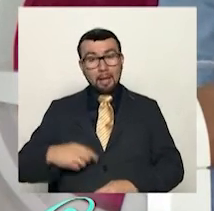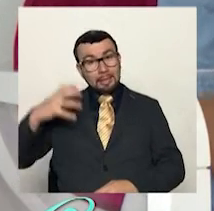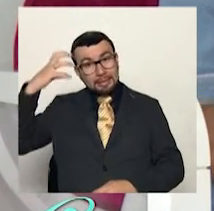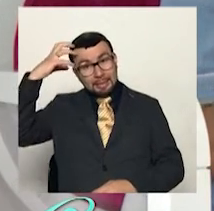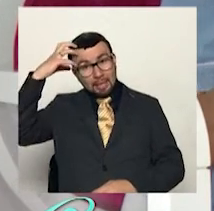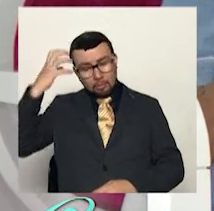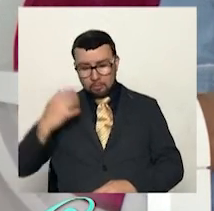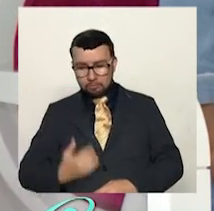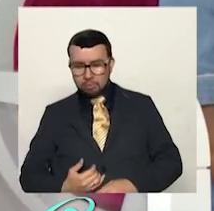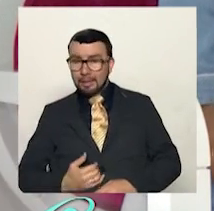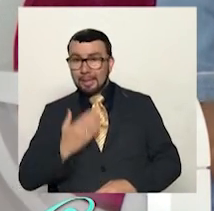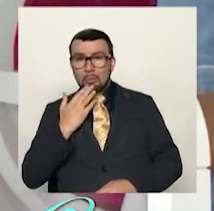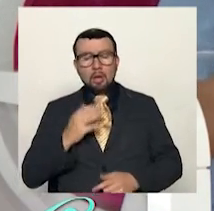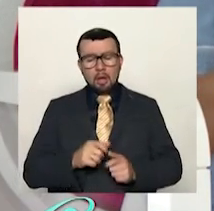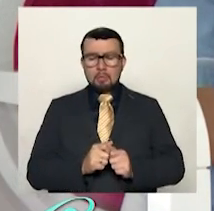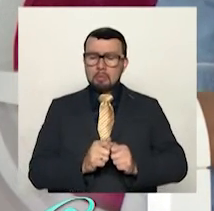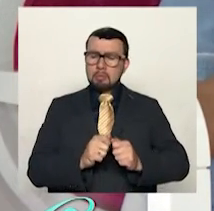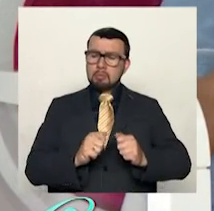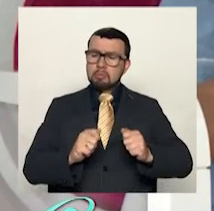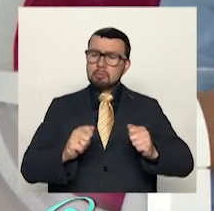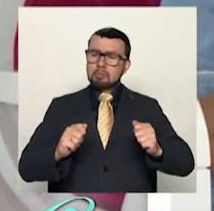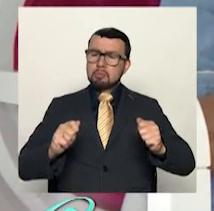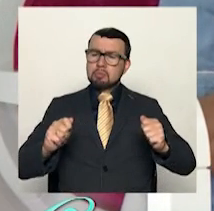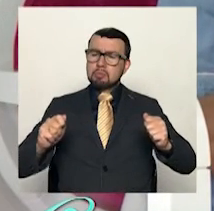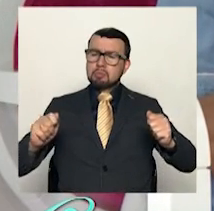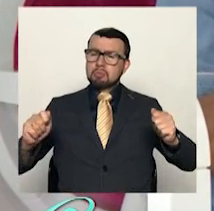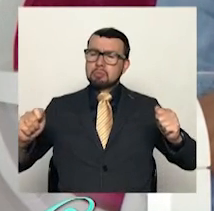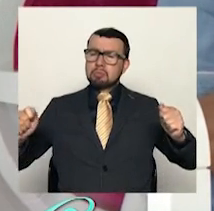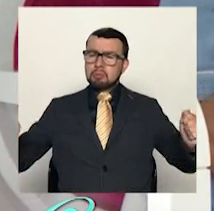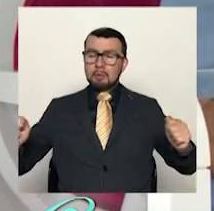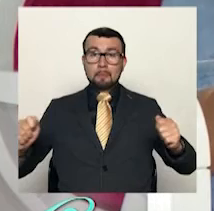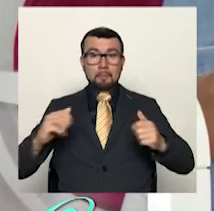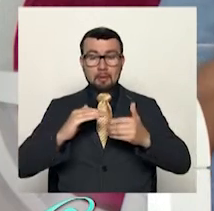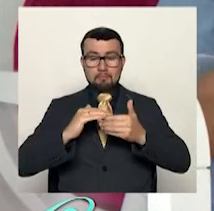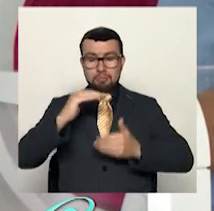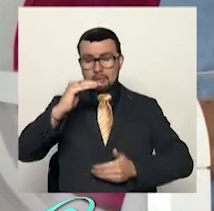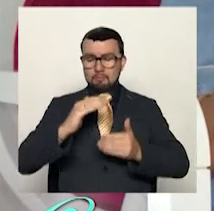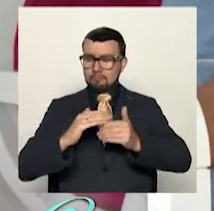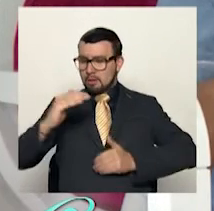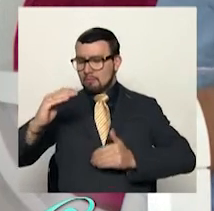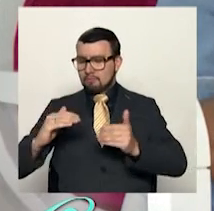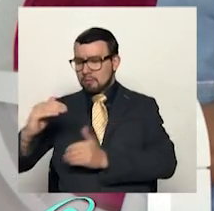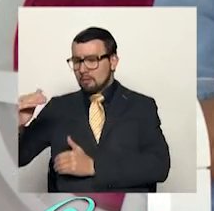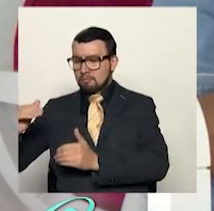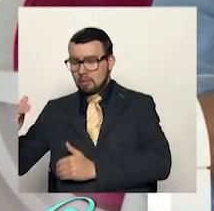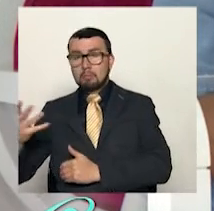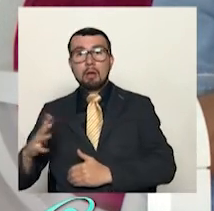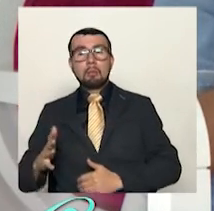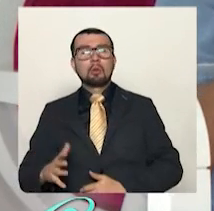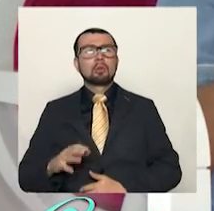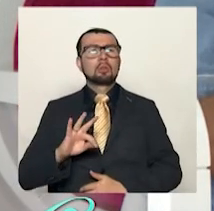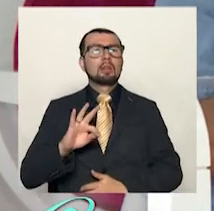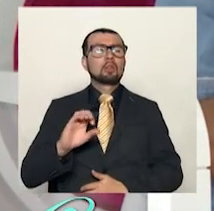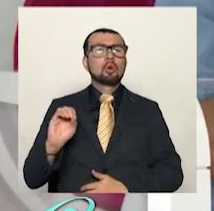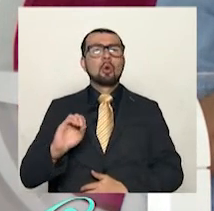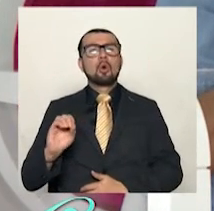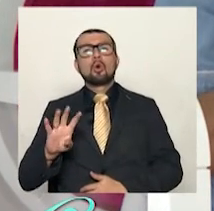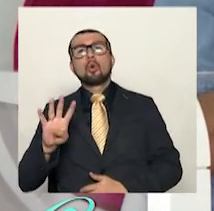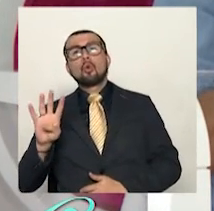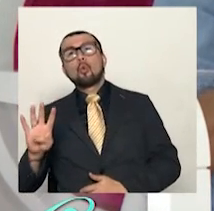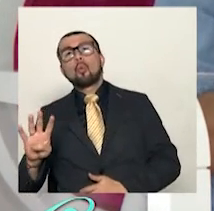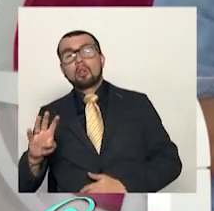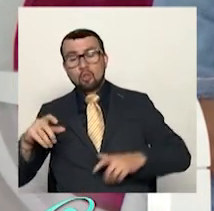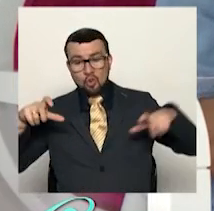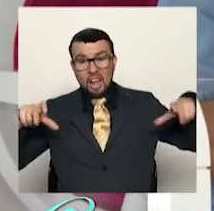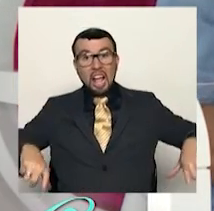lo extendiéramos y lo abriéramos en cada una de las capas que él se forma, eso ocuparía como 3 o 4 canchas de fútbol,